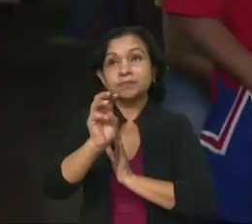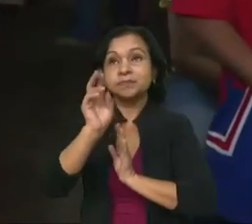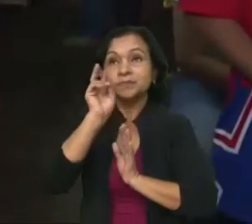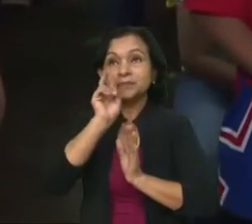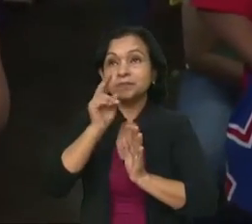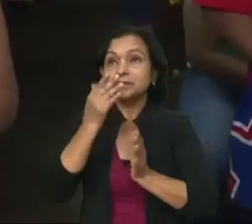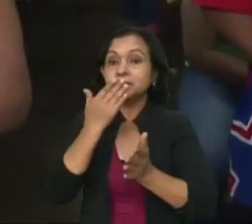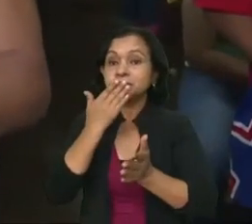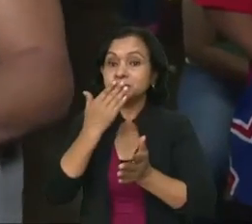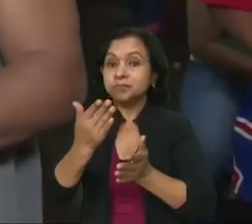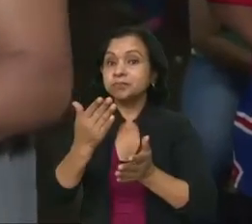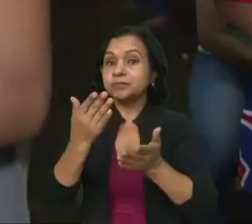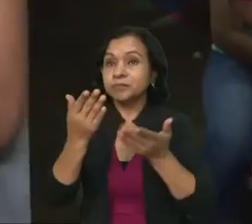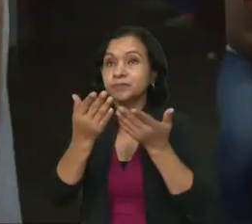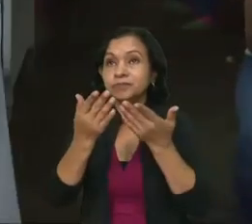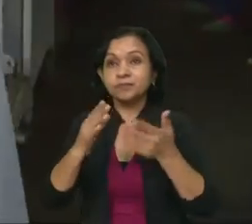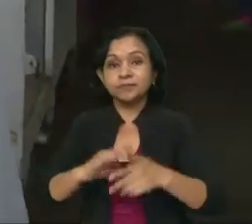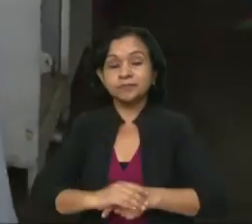buen material.